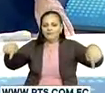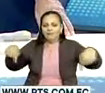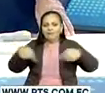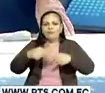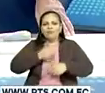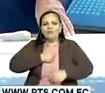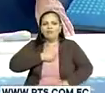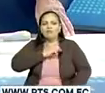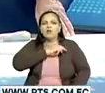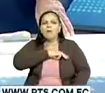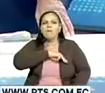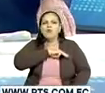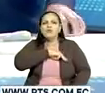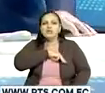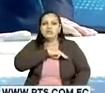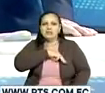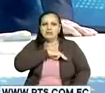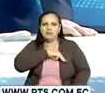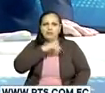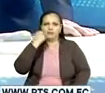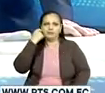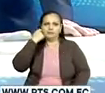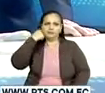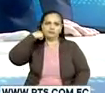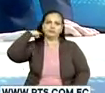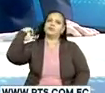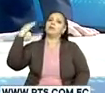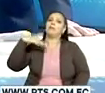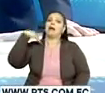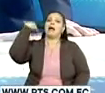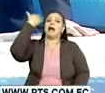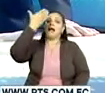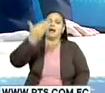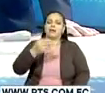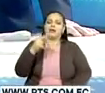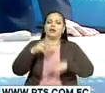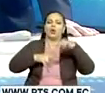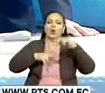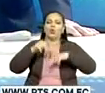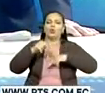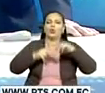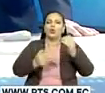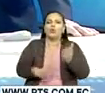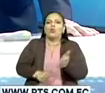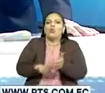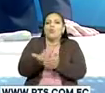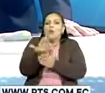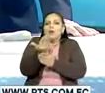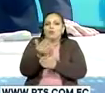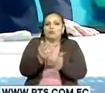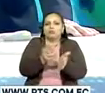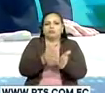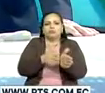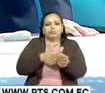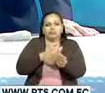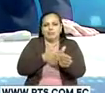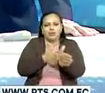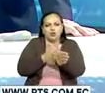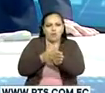Más que todo que, por ejemplo, esto va a ser a futuro la troncal número 4 de la Metrovía. Ya.